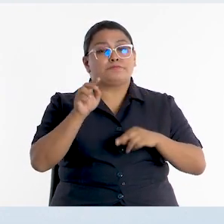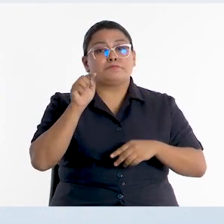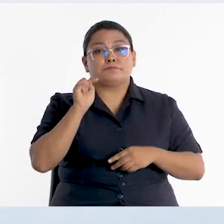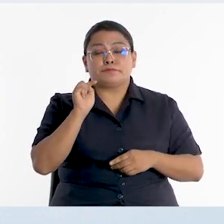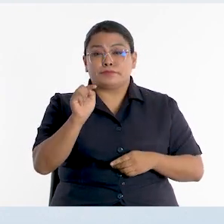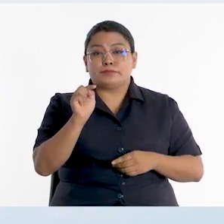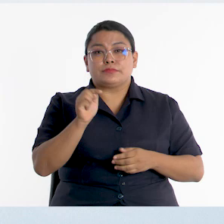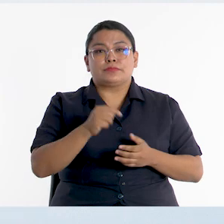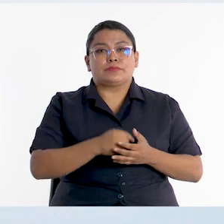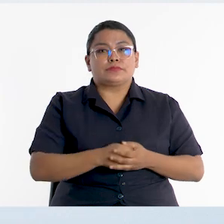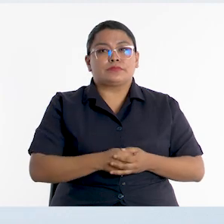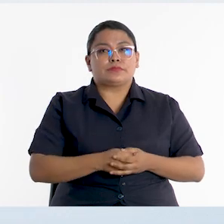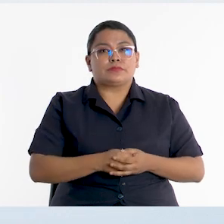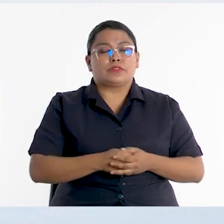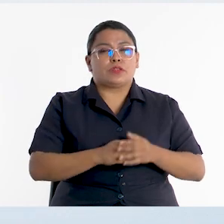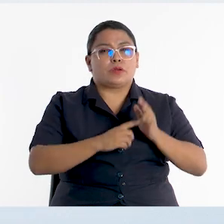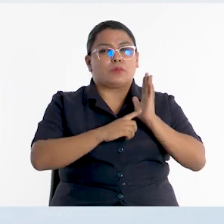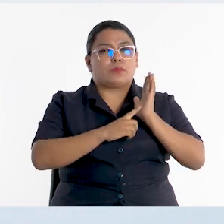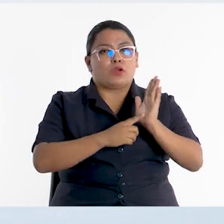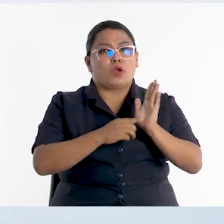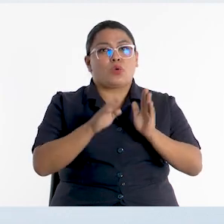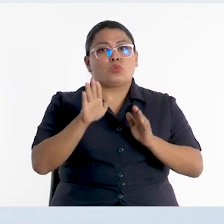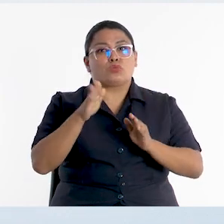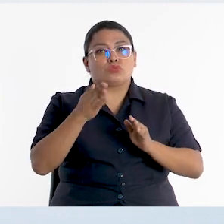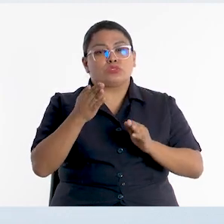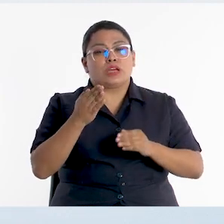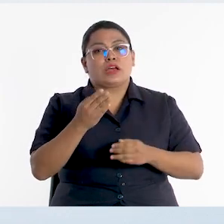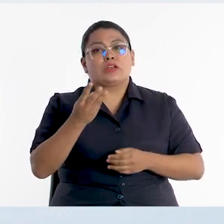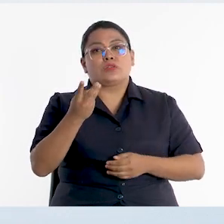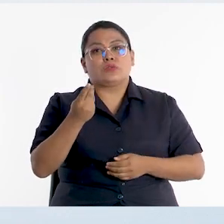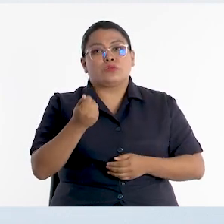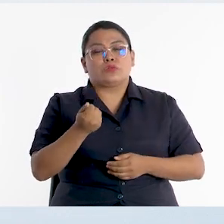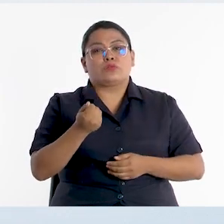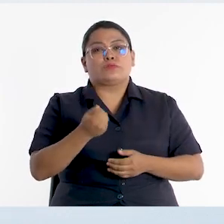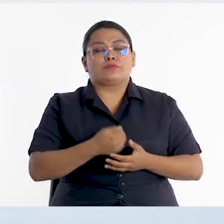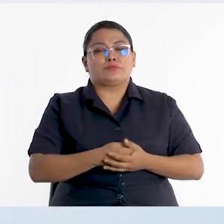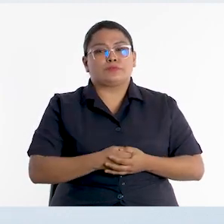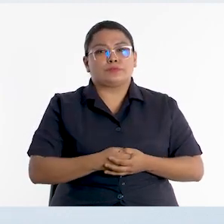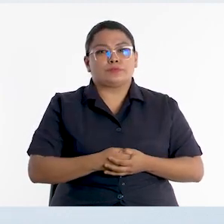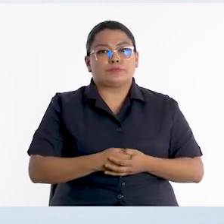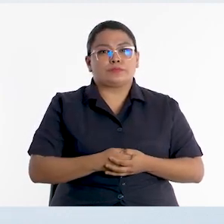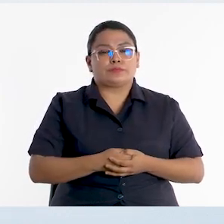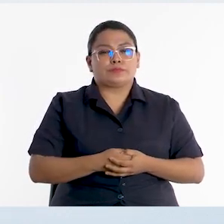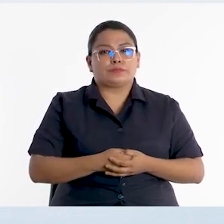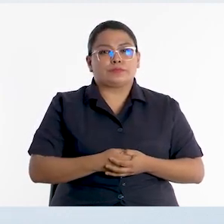esta operación lo encontraremos utilizando el conteo de cuánto en cuánto.